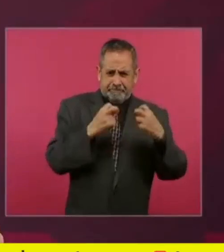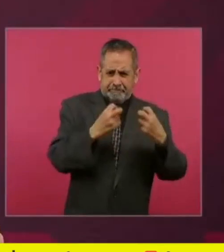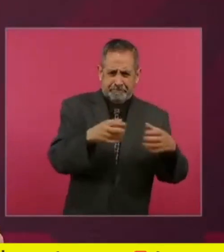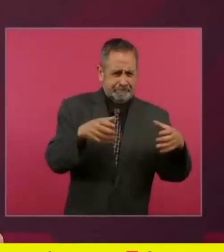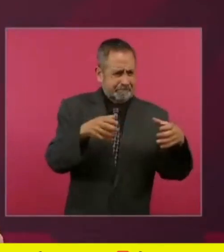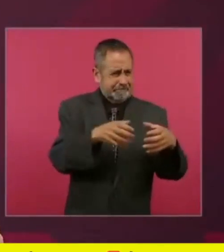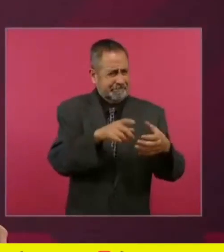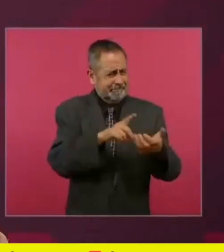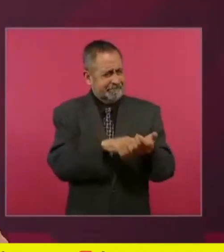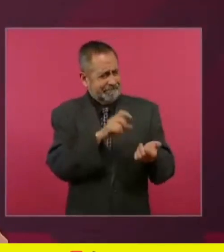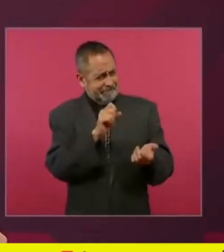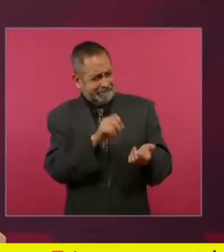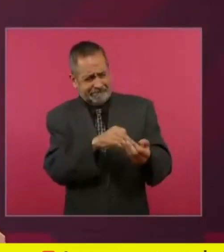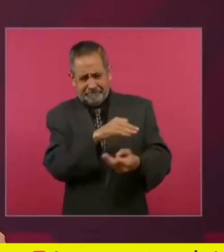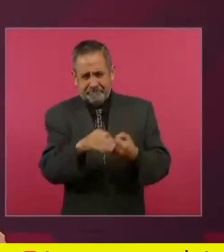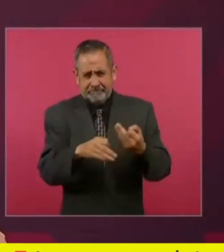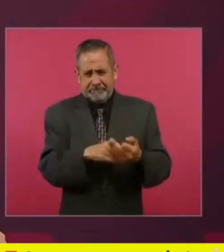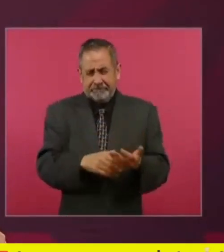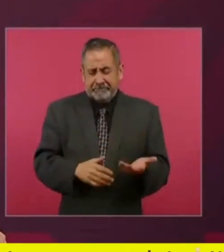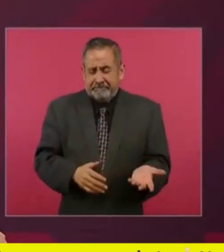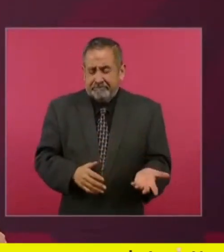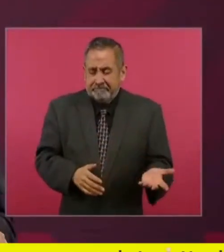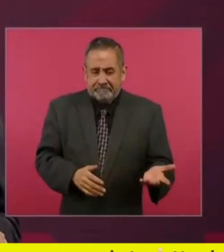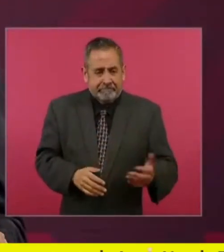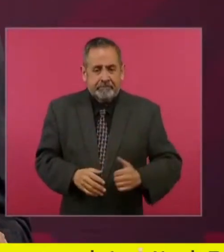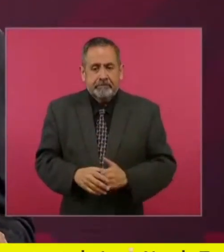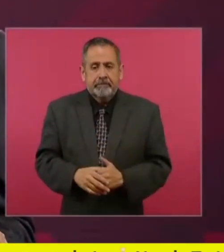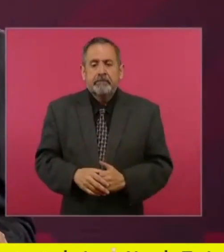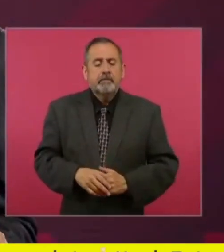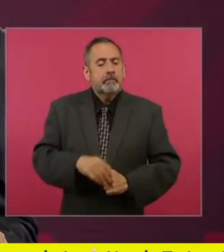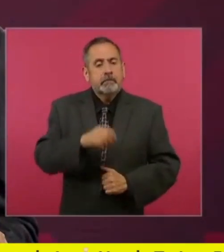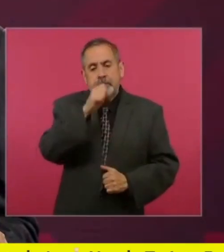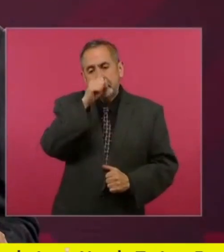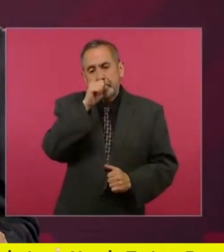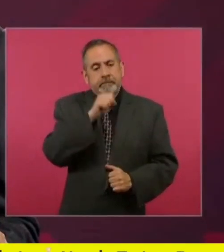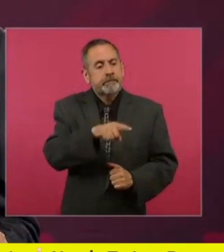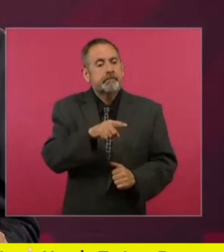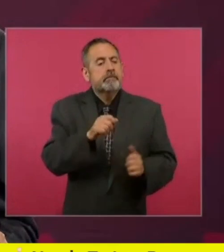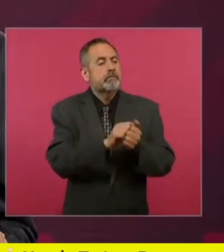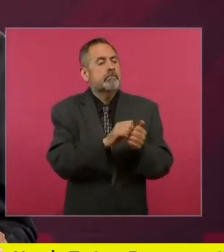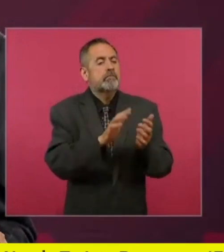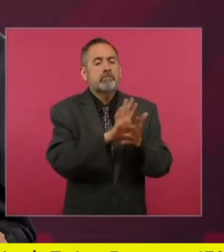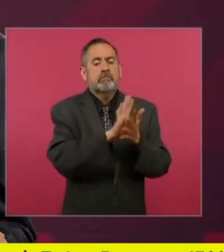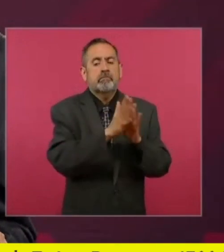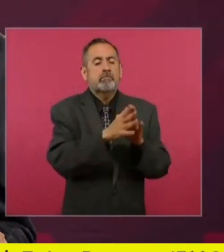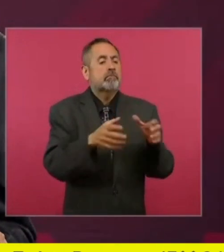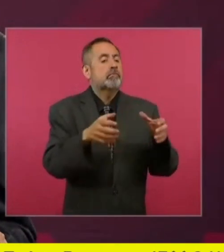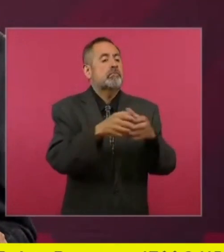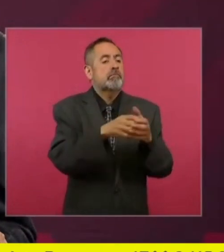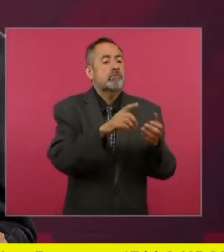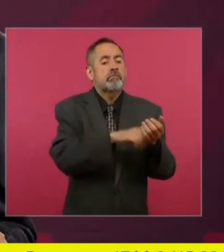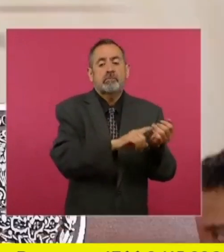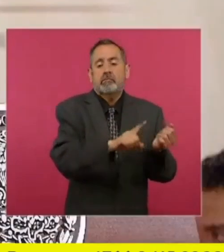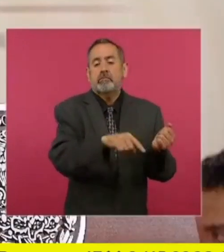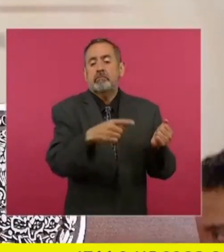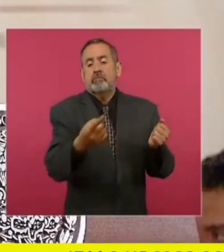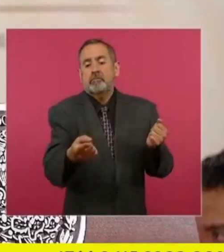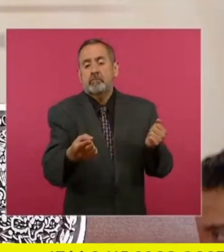incluso también con la complicidad del poder